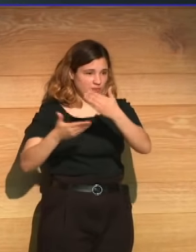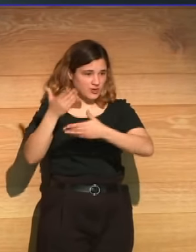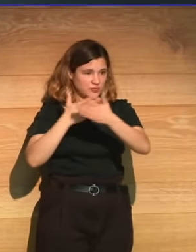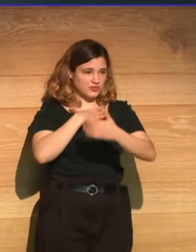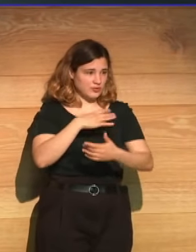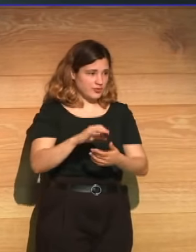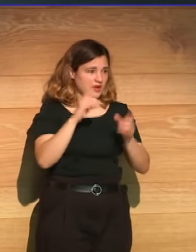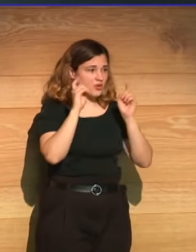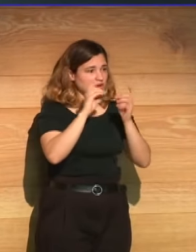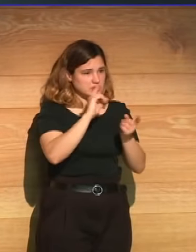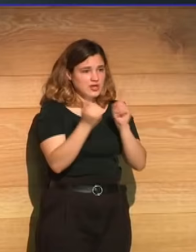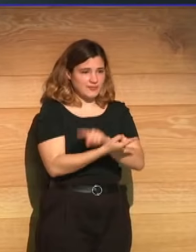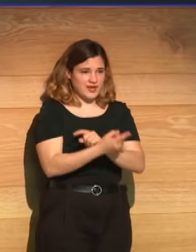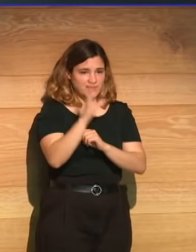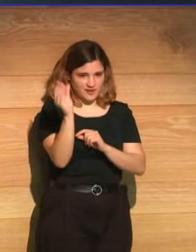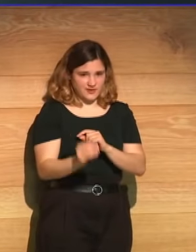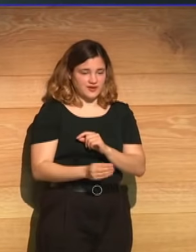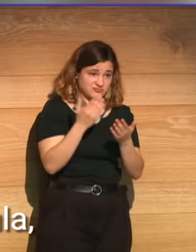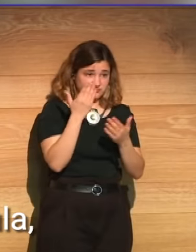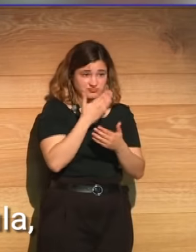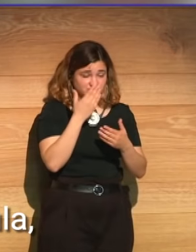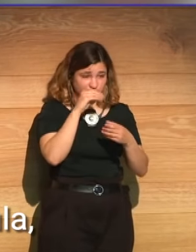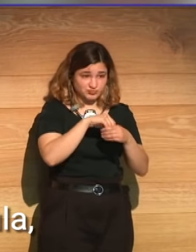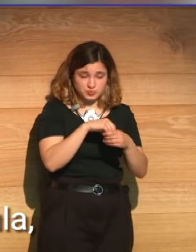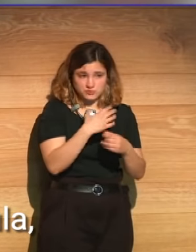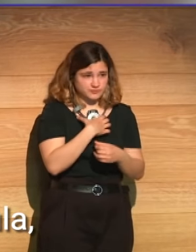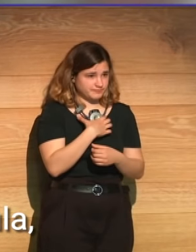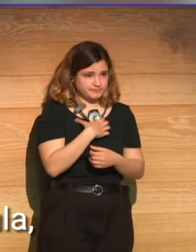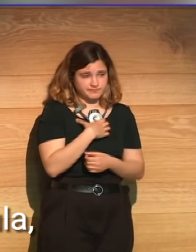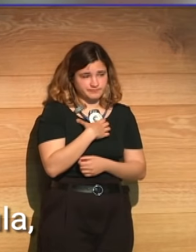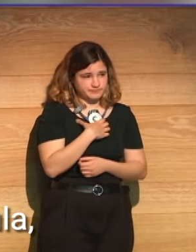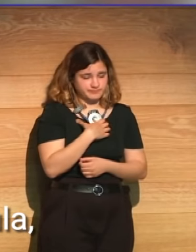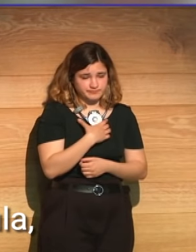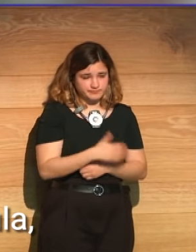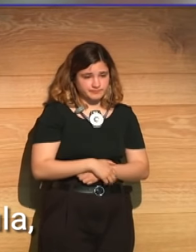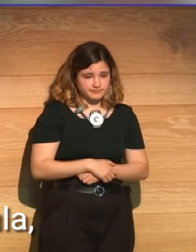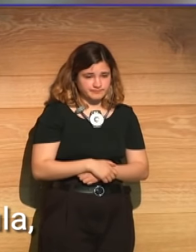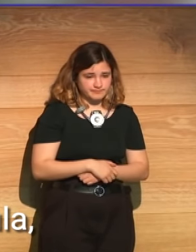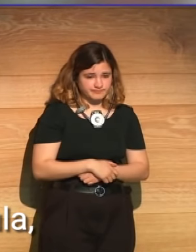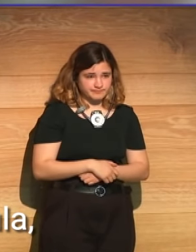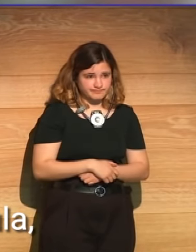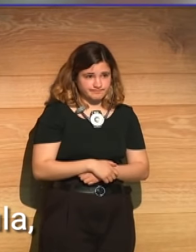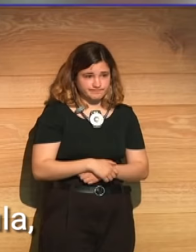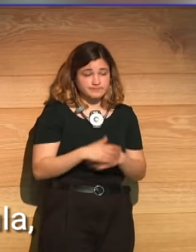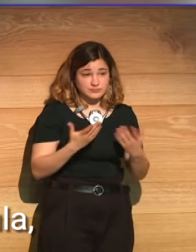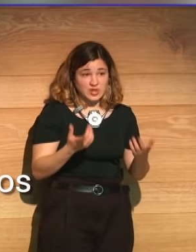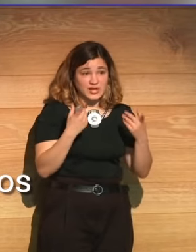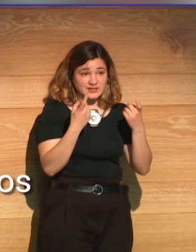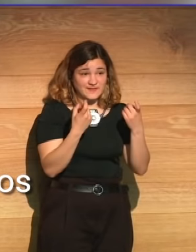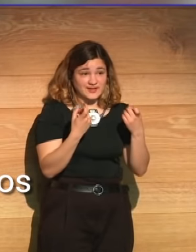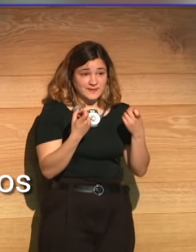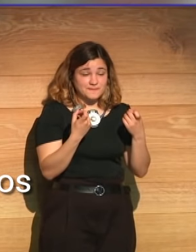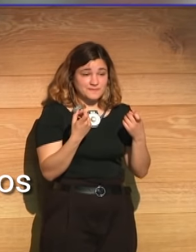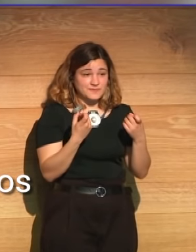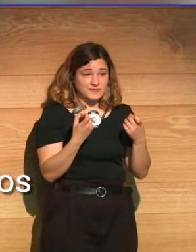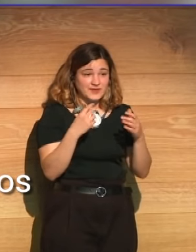que se puede cambiar la educación en África. The introduction of digital resources into the classroom. Por lo tanto, necesitamos introducir